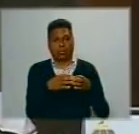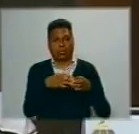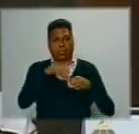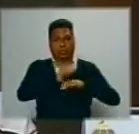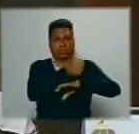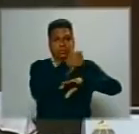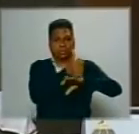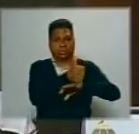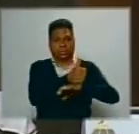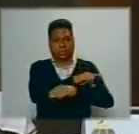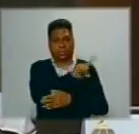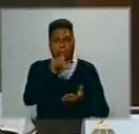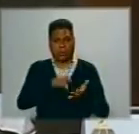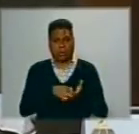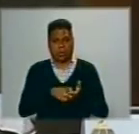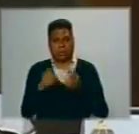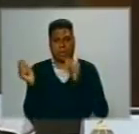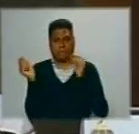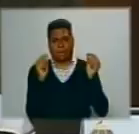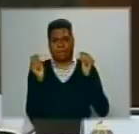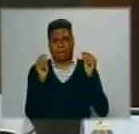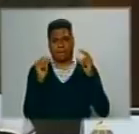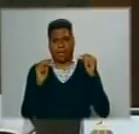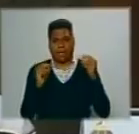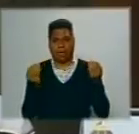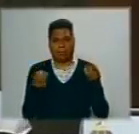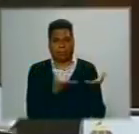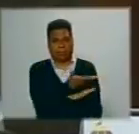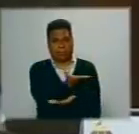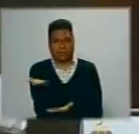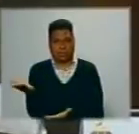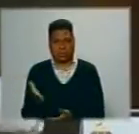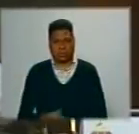debate, acompañado por supuesto de todos ustedes.